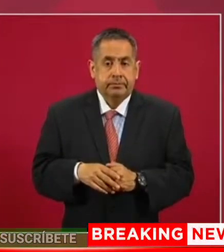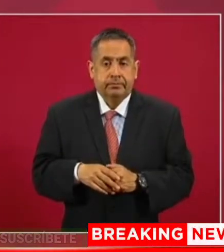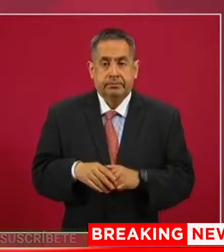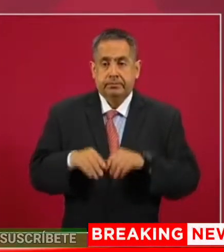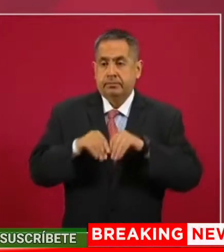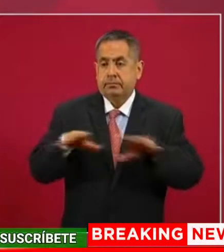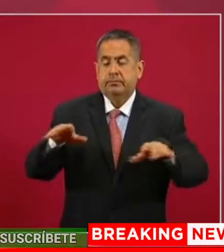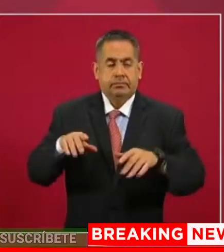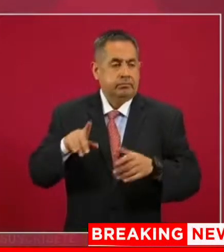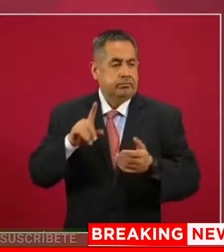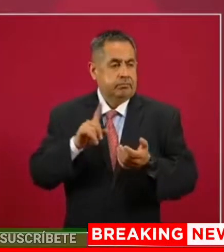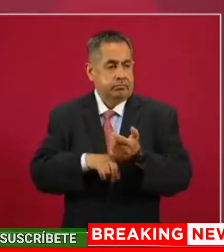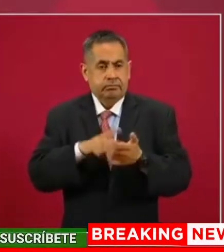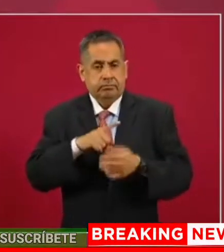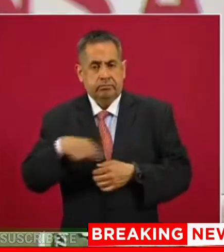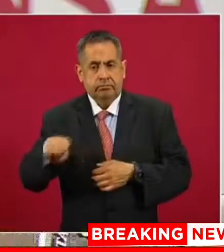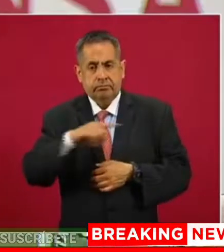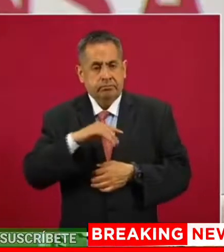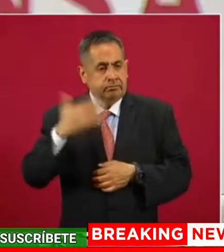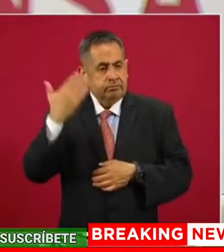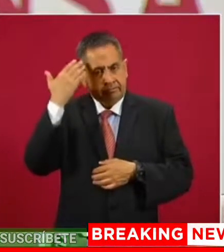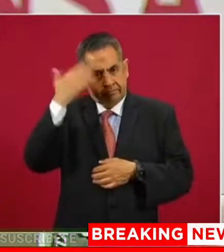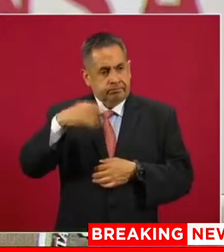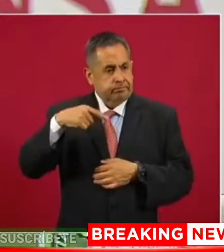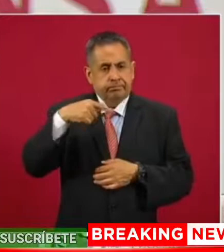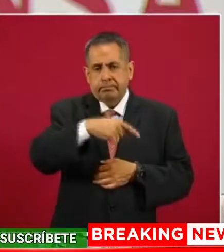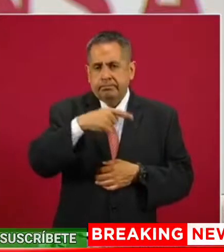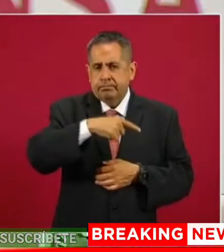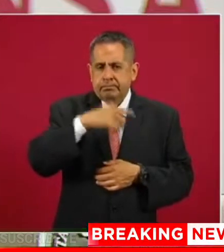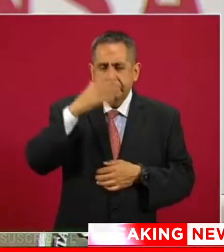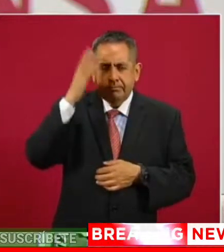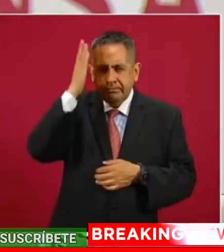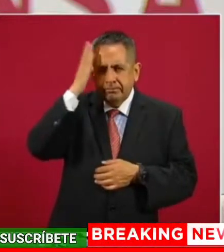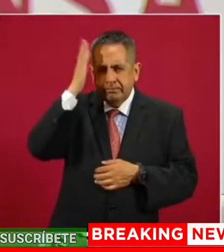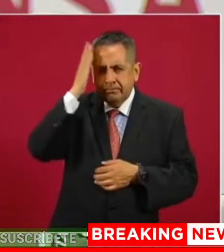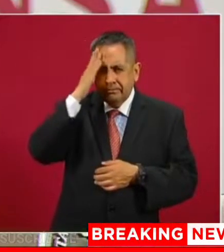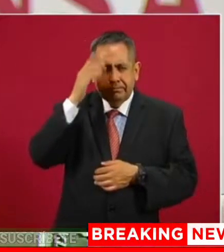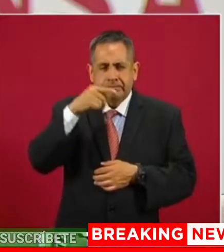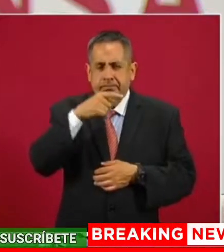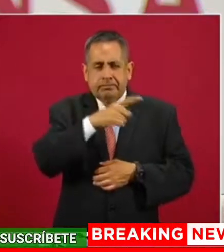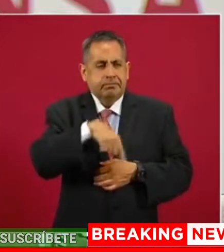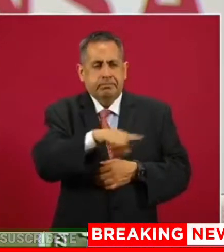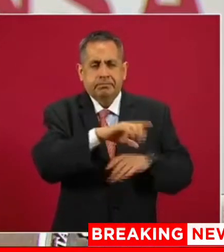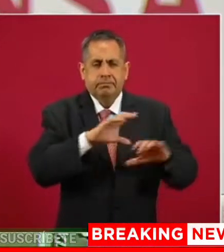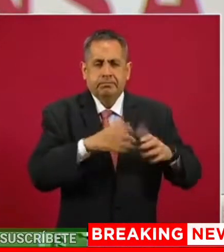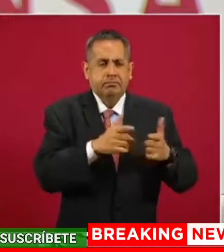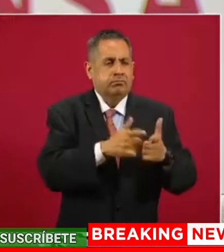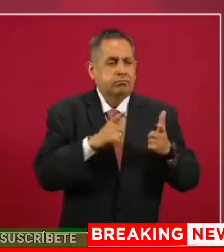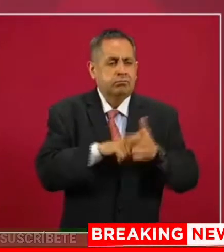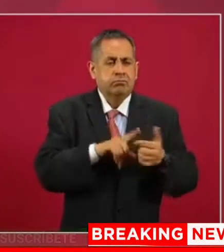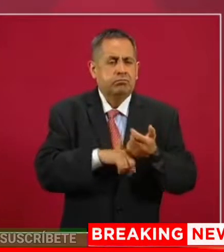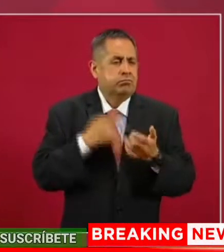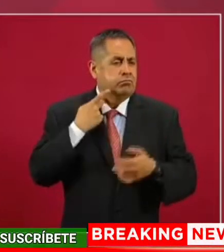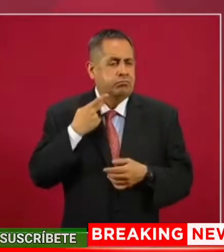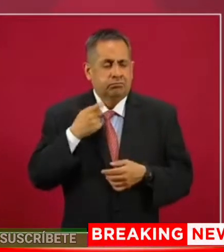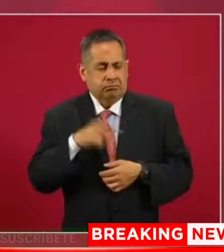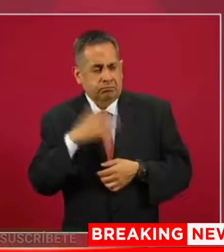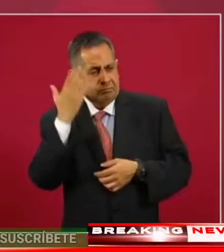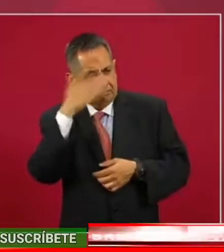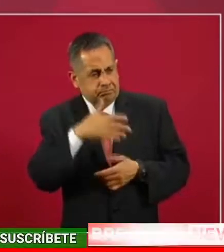la sabían los dirigentes de este partido.